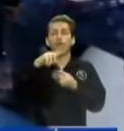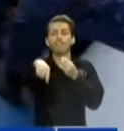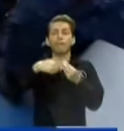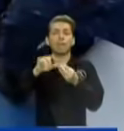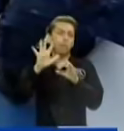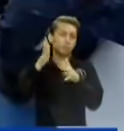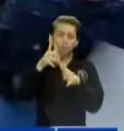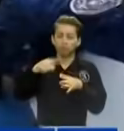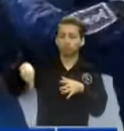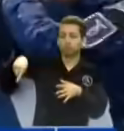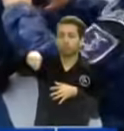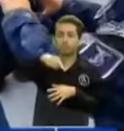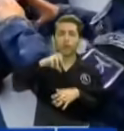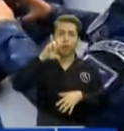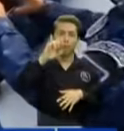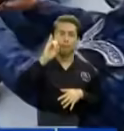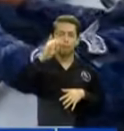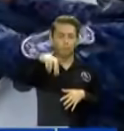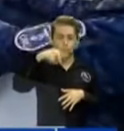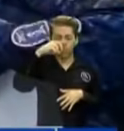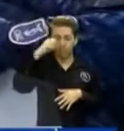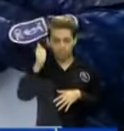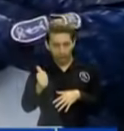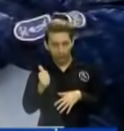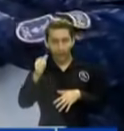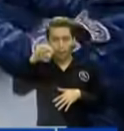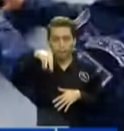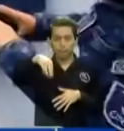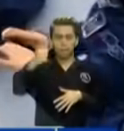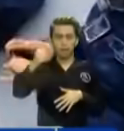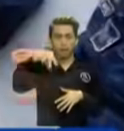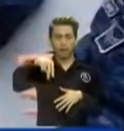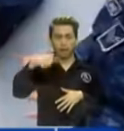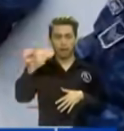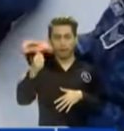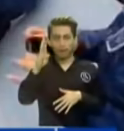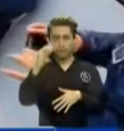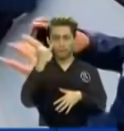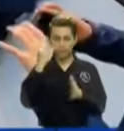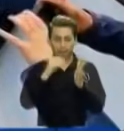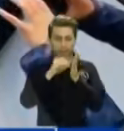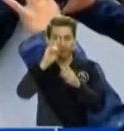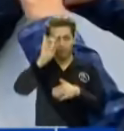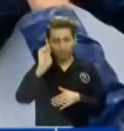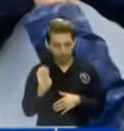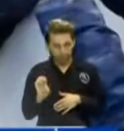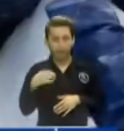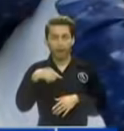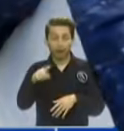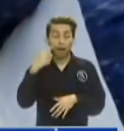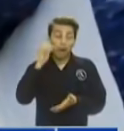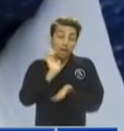en Punta de Manabique y esperamos que este barco, al que